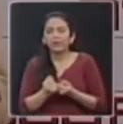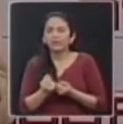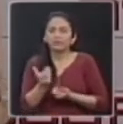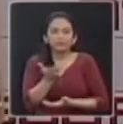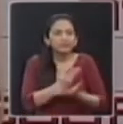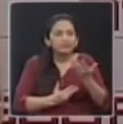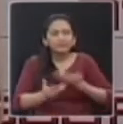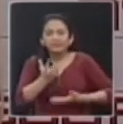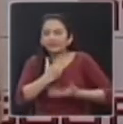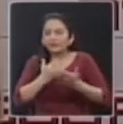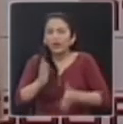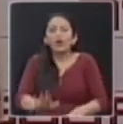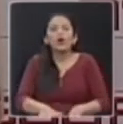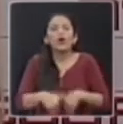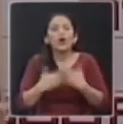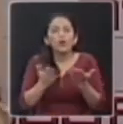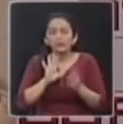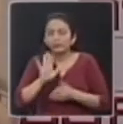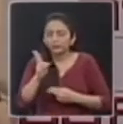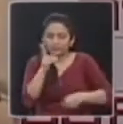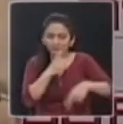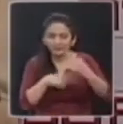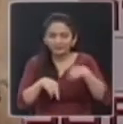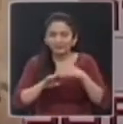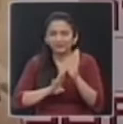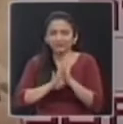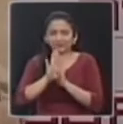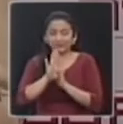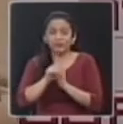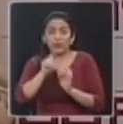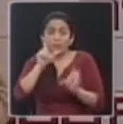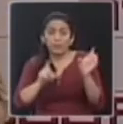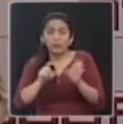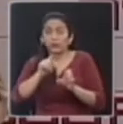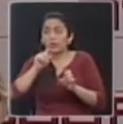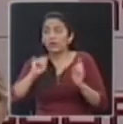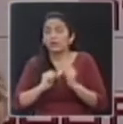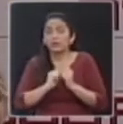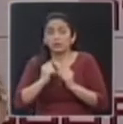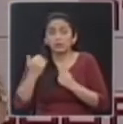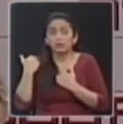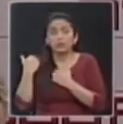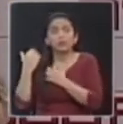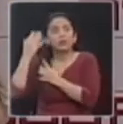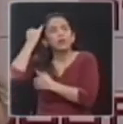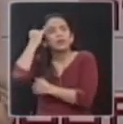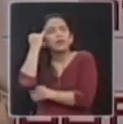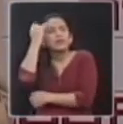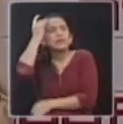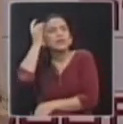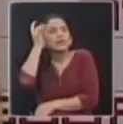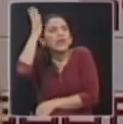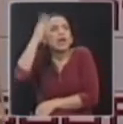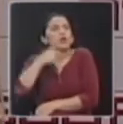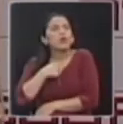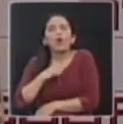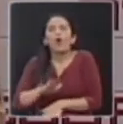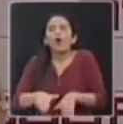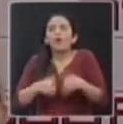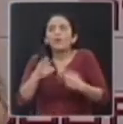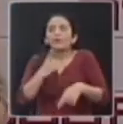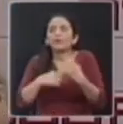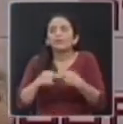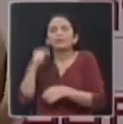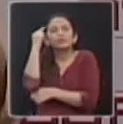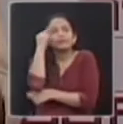que todos quienes tenemos una idea, cuanto tenemos una gran empresa y queremos hacer un intraemprendimiento